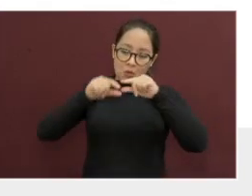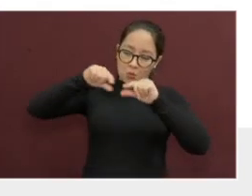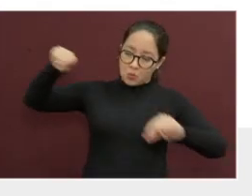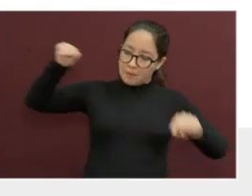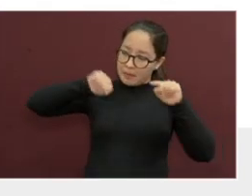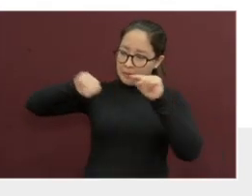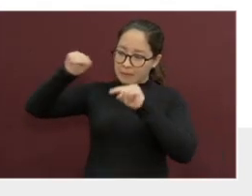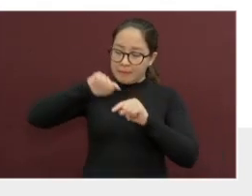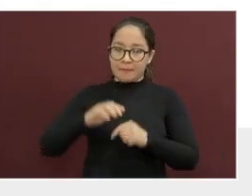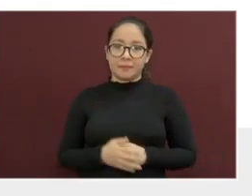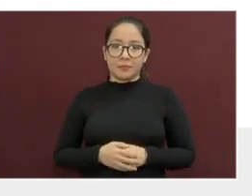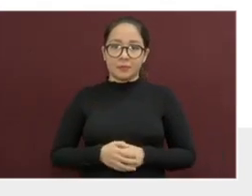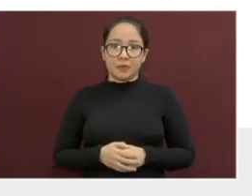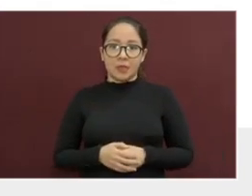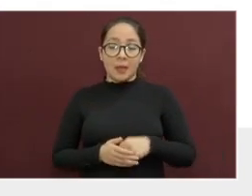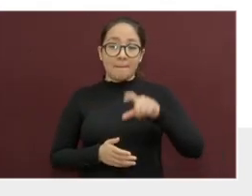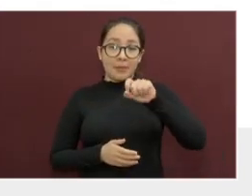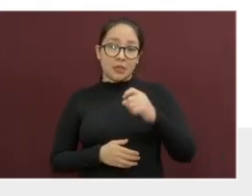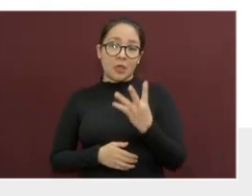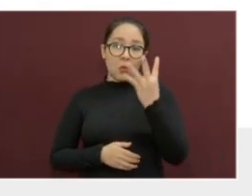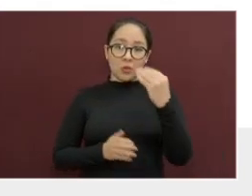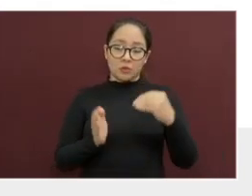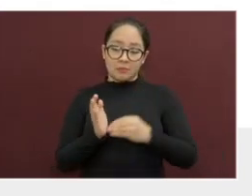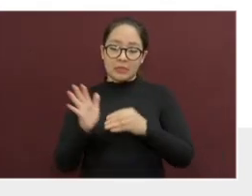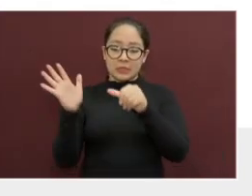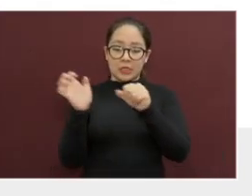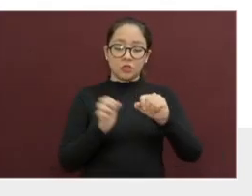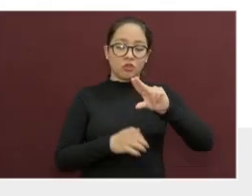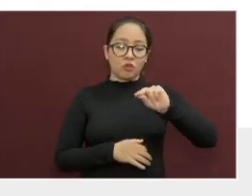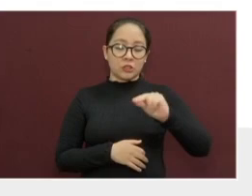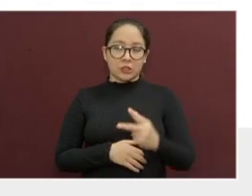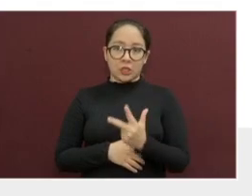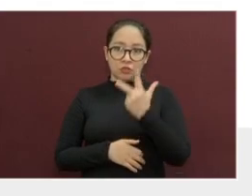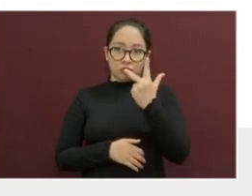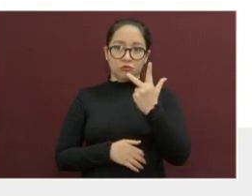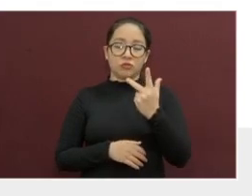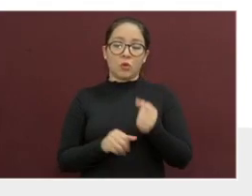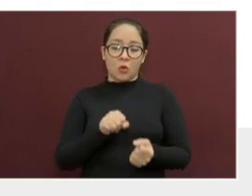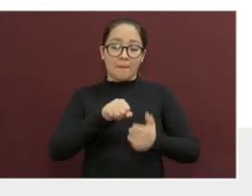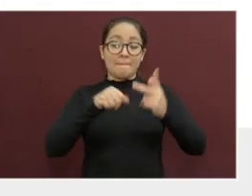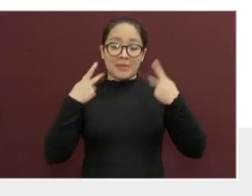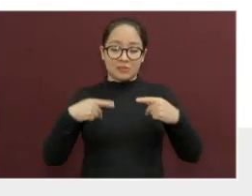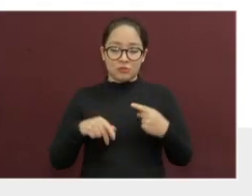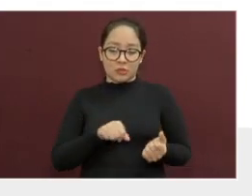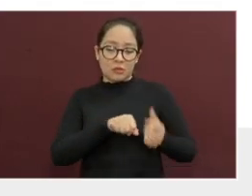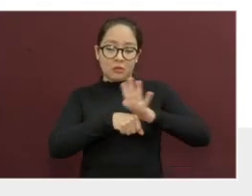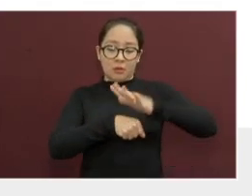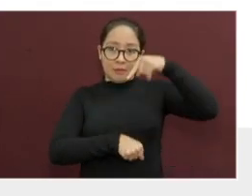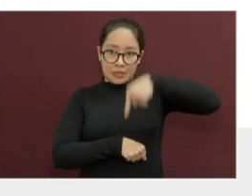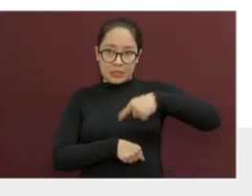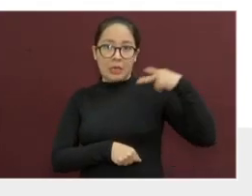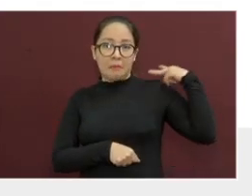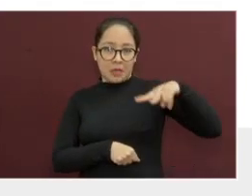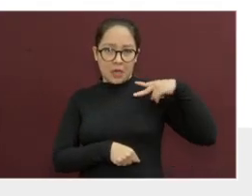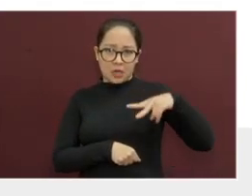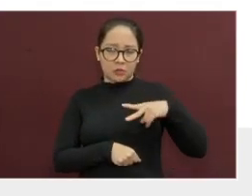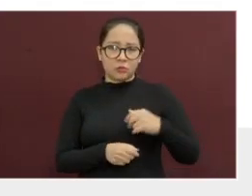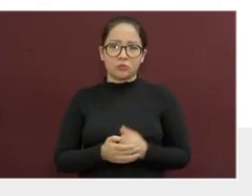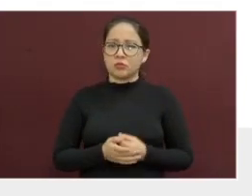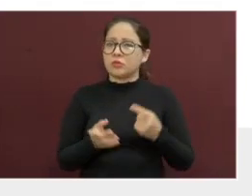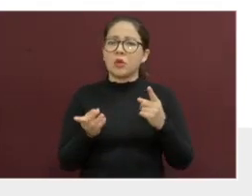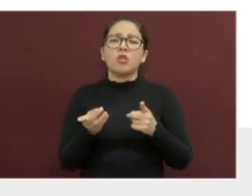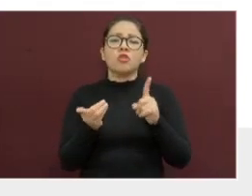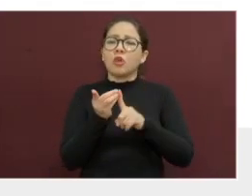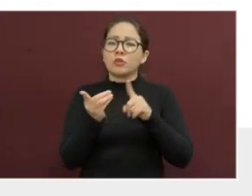ya son 24 mil 688 los casos positivos a kobe 19 estos se han identificado